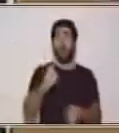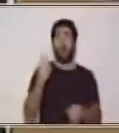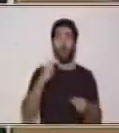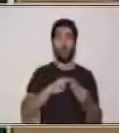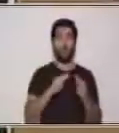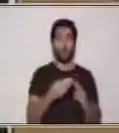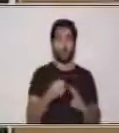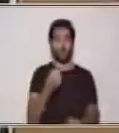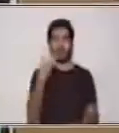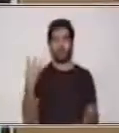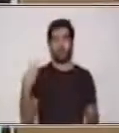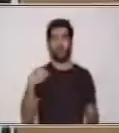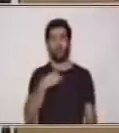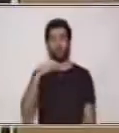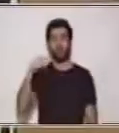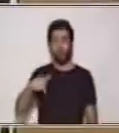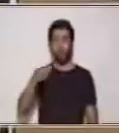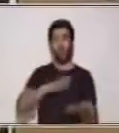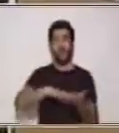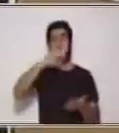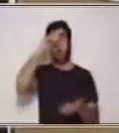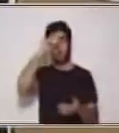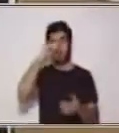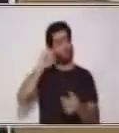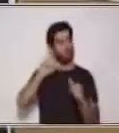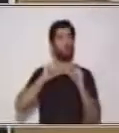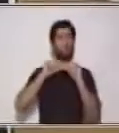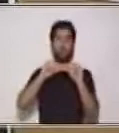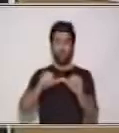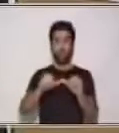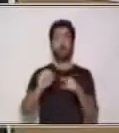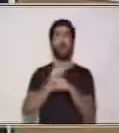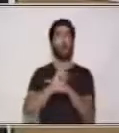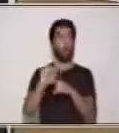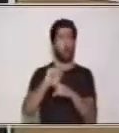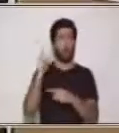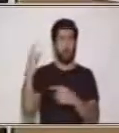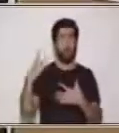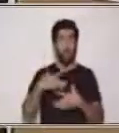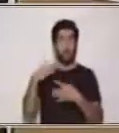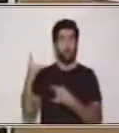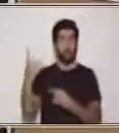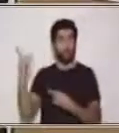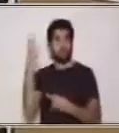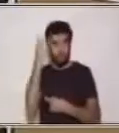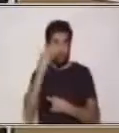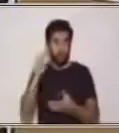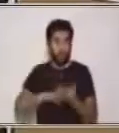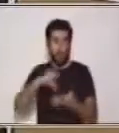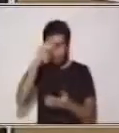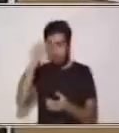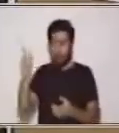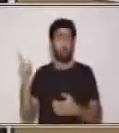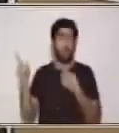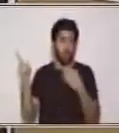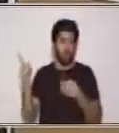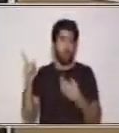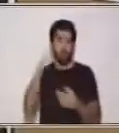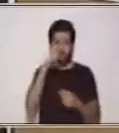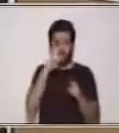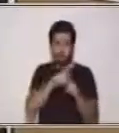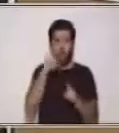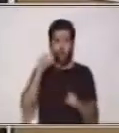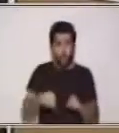hemos desarrollado el día de hoy. Sigue practicando y comparte con un adulto todo lo que hemos aprendido hoy